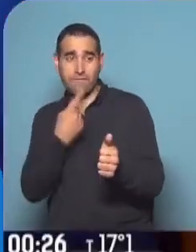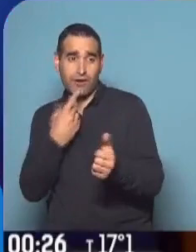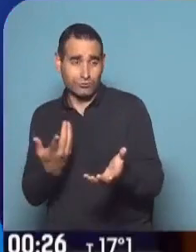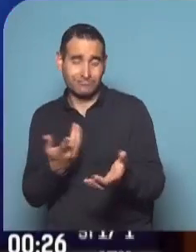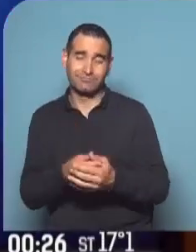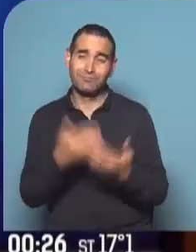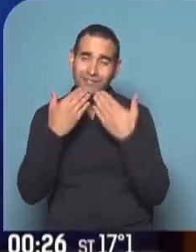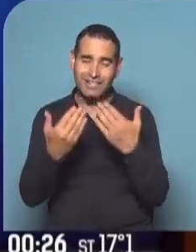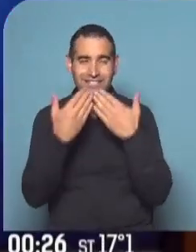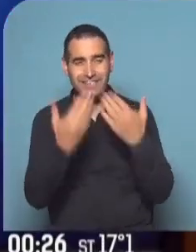federico es asegurarse ahora estar acá